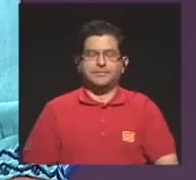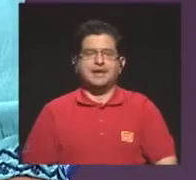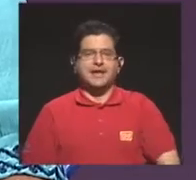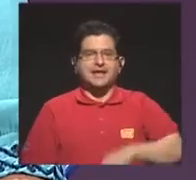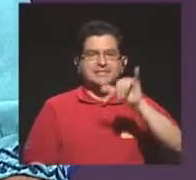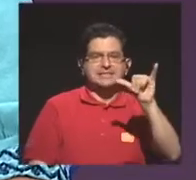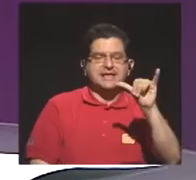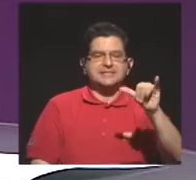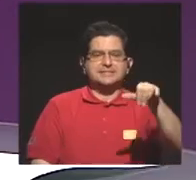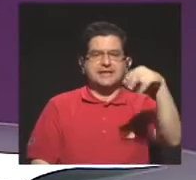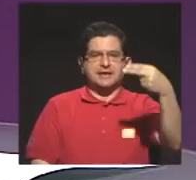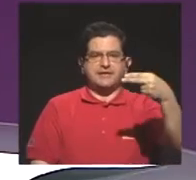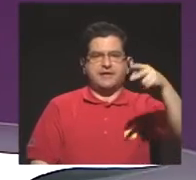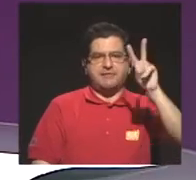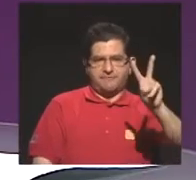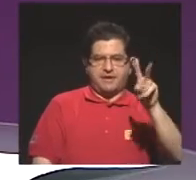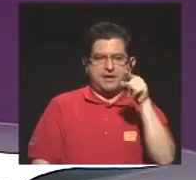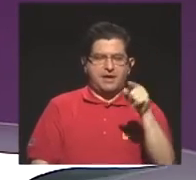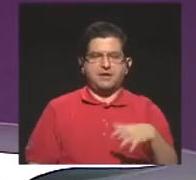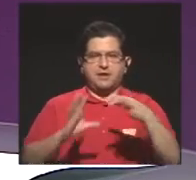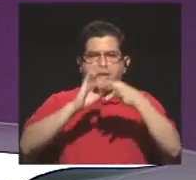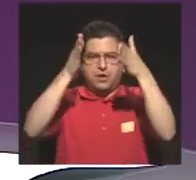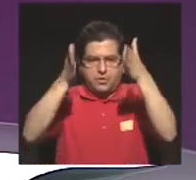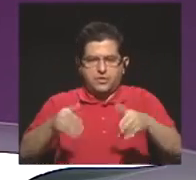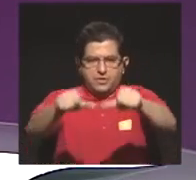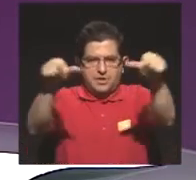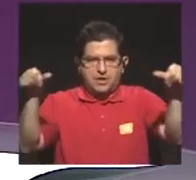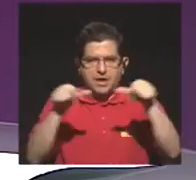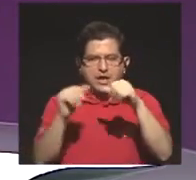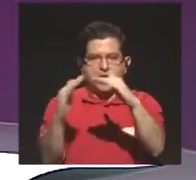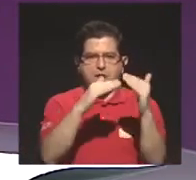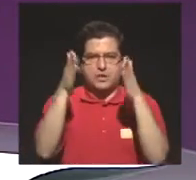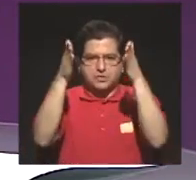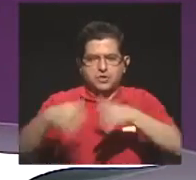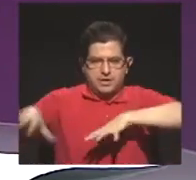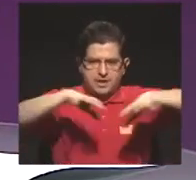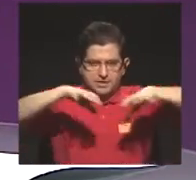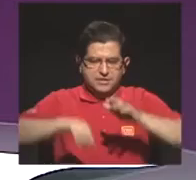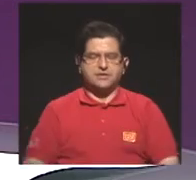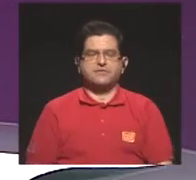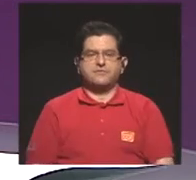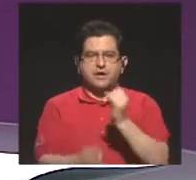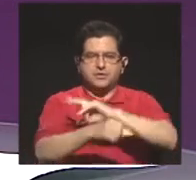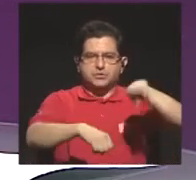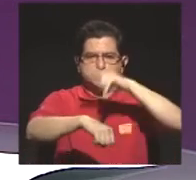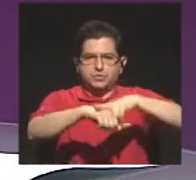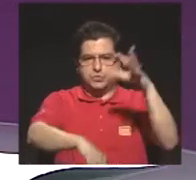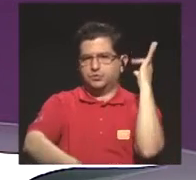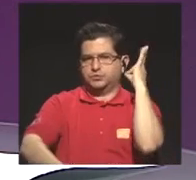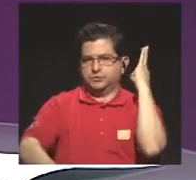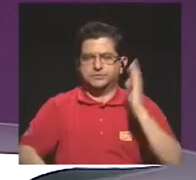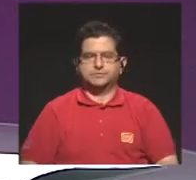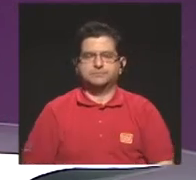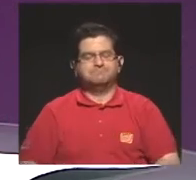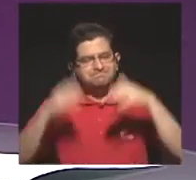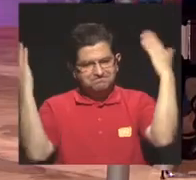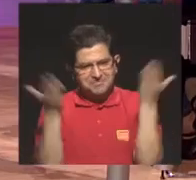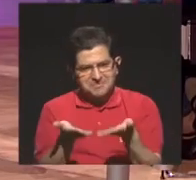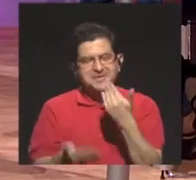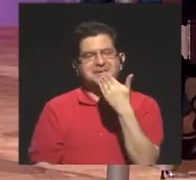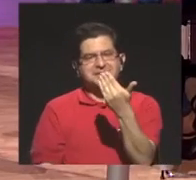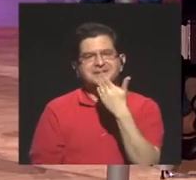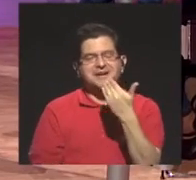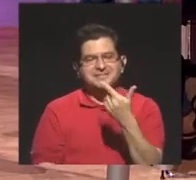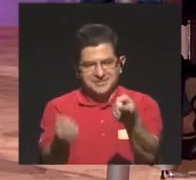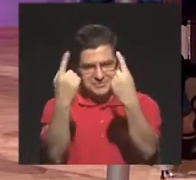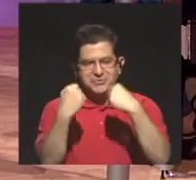Jensi Herrera Vega. Ella es coordinadora del Área de Ciudadanía Activa del Instituto Nacional de las Mujeres. Bienvenida, Jensi. Muchas gracias